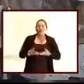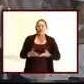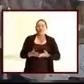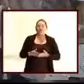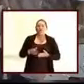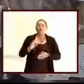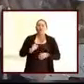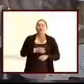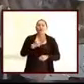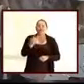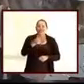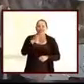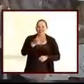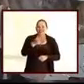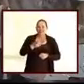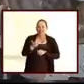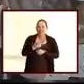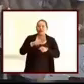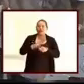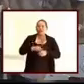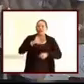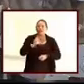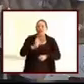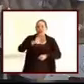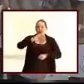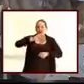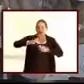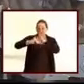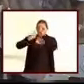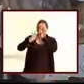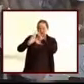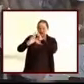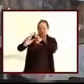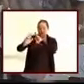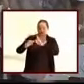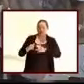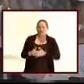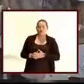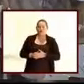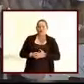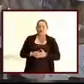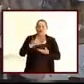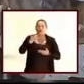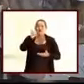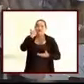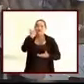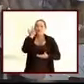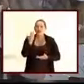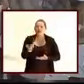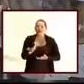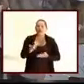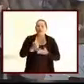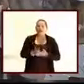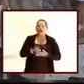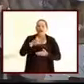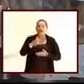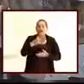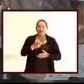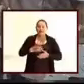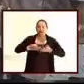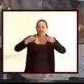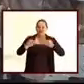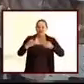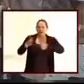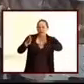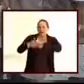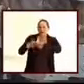una responsabilidad de esta naturaleza implica honrarla. Y quien quiera estar trabajando del lado correcto de la historia en